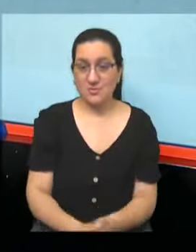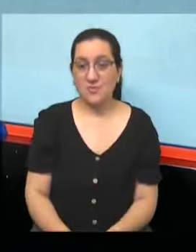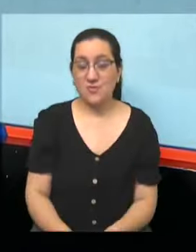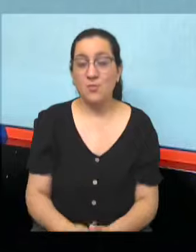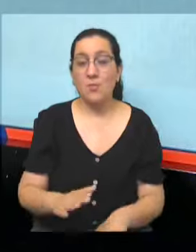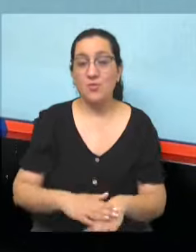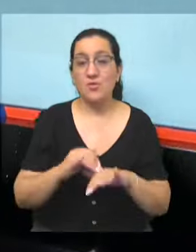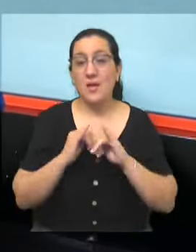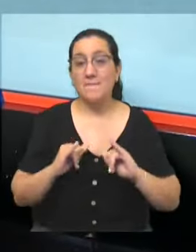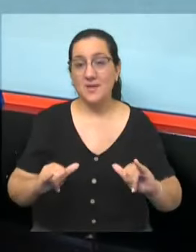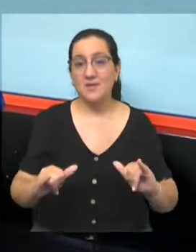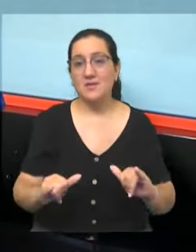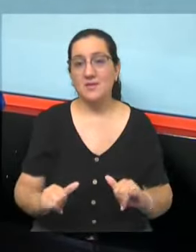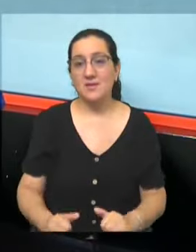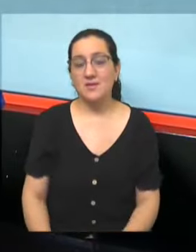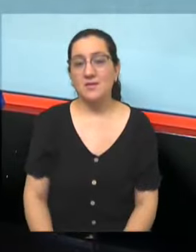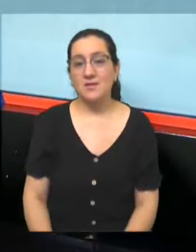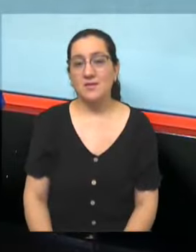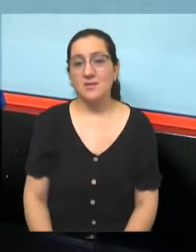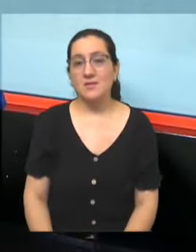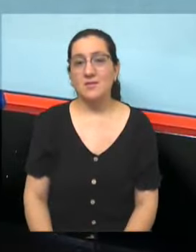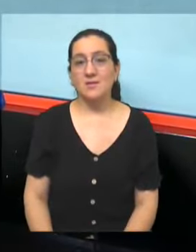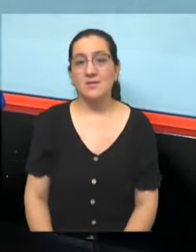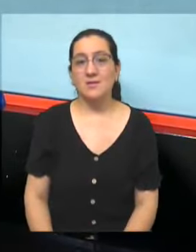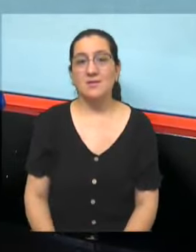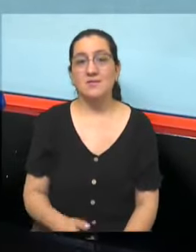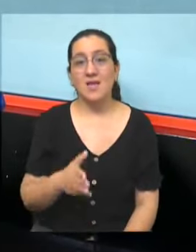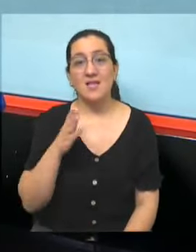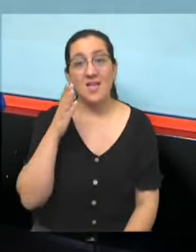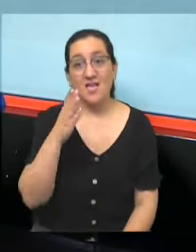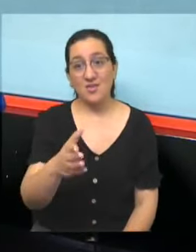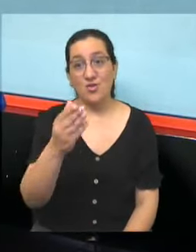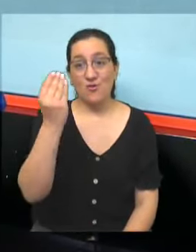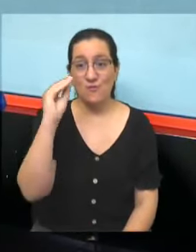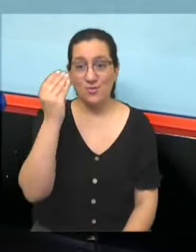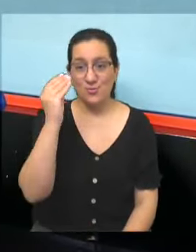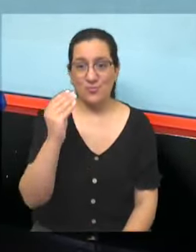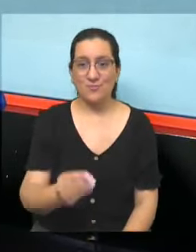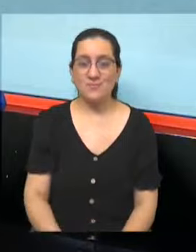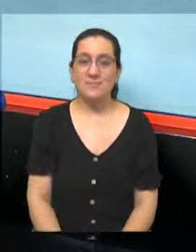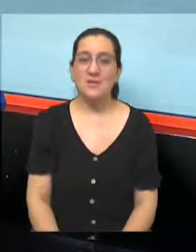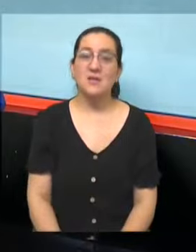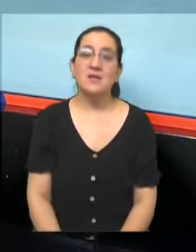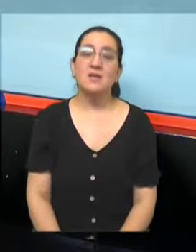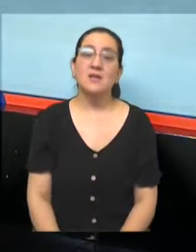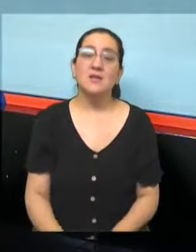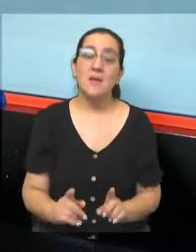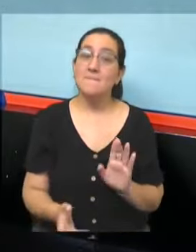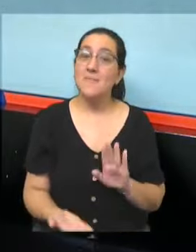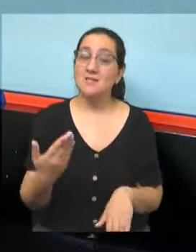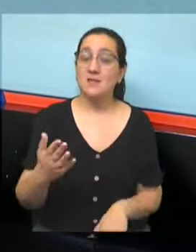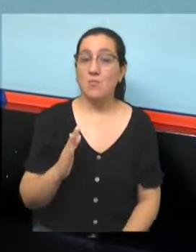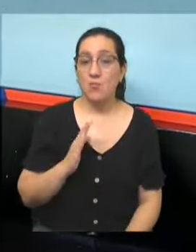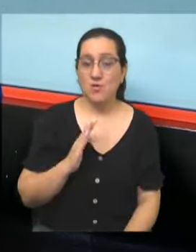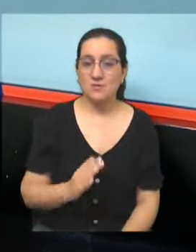campaña, ¿qué? Es ir tras la juventud. Hay que ir tras la juventud. Esperá, y sobre todo las mujeres.